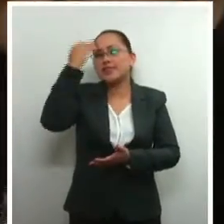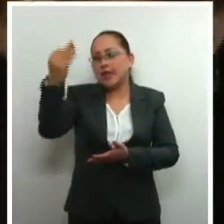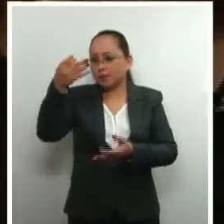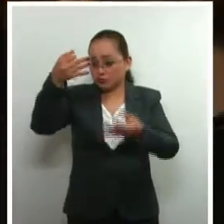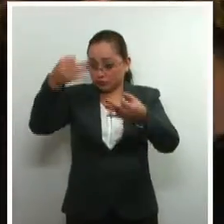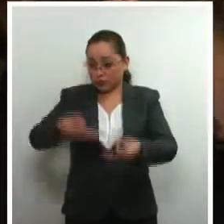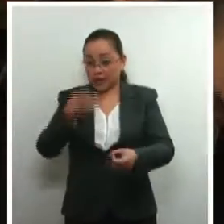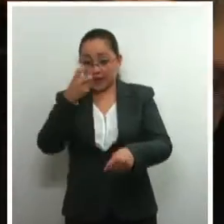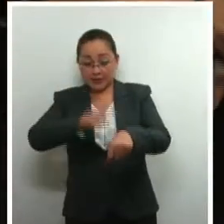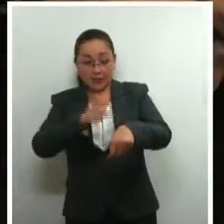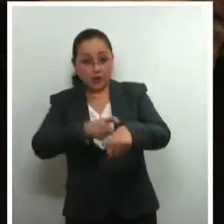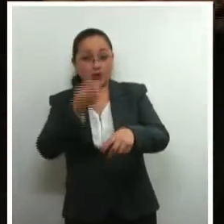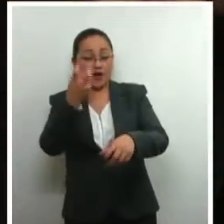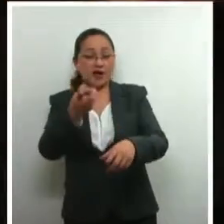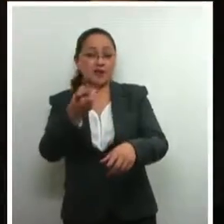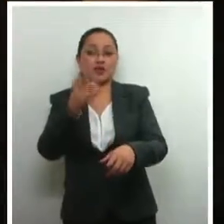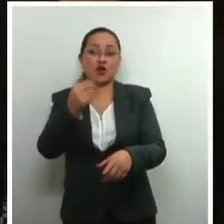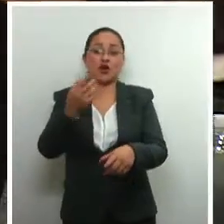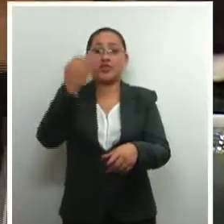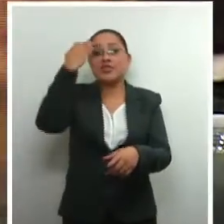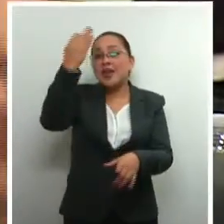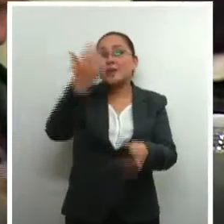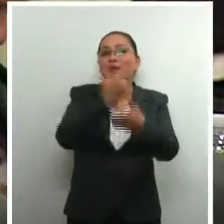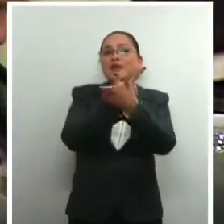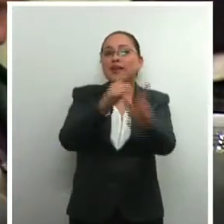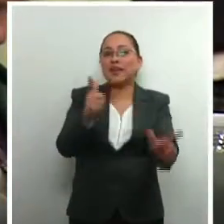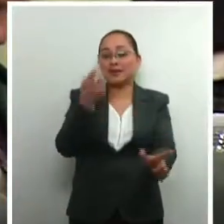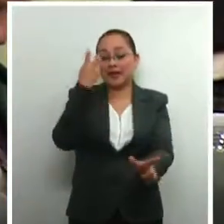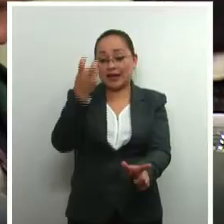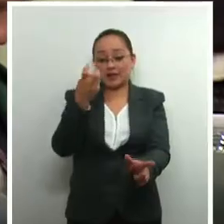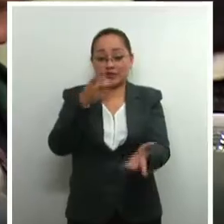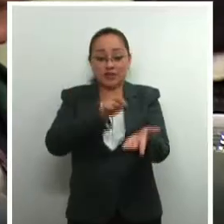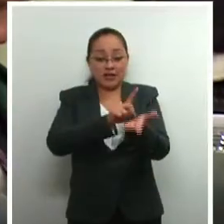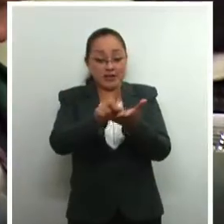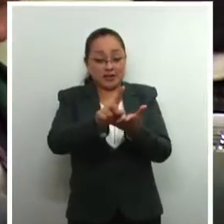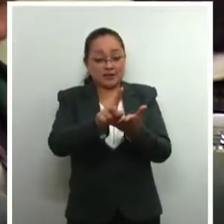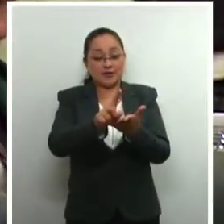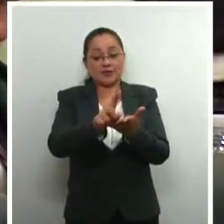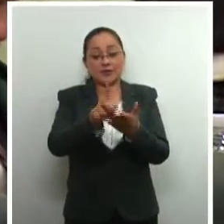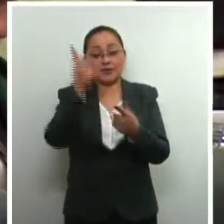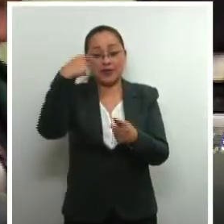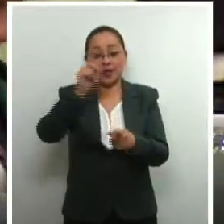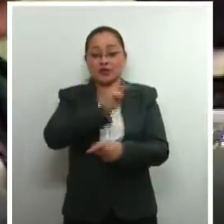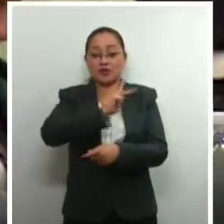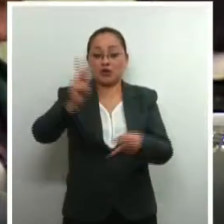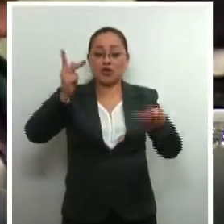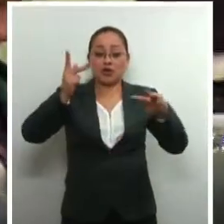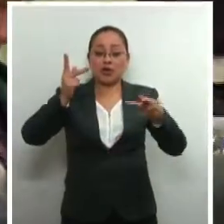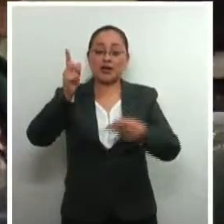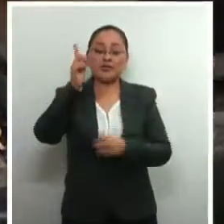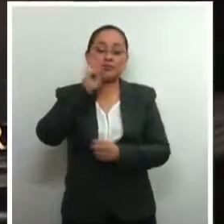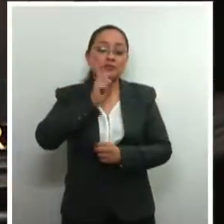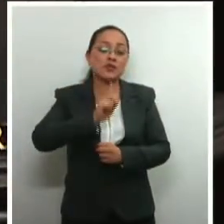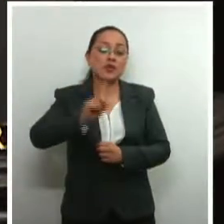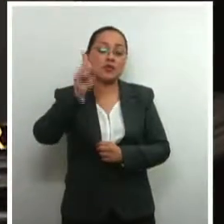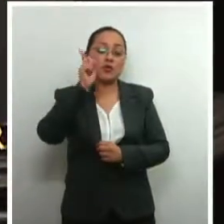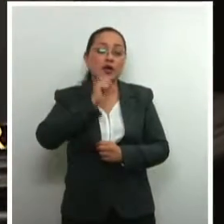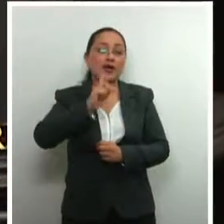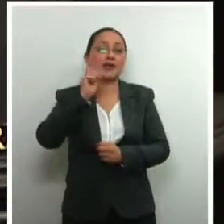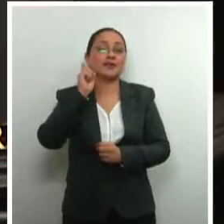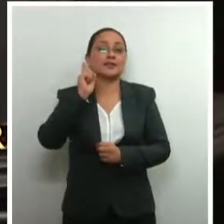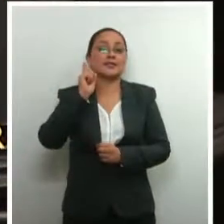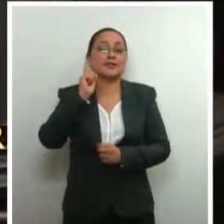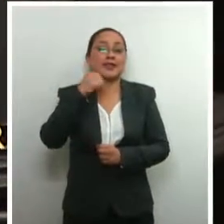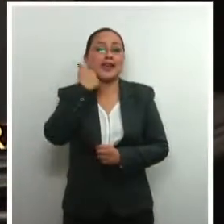realmente es el derecho al tiempo libre. Y es el derecho que todas las mujeres queremos